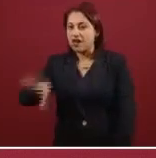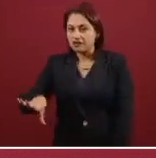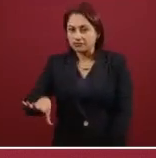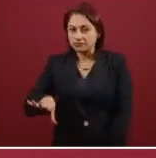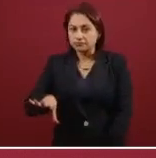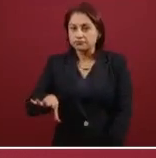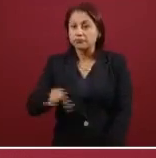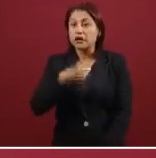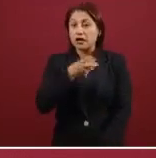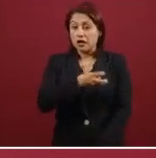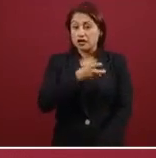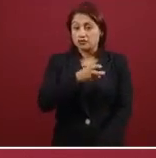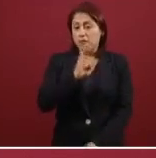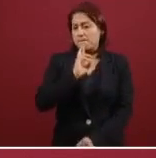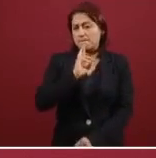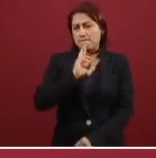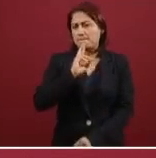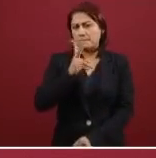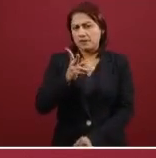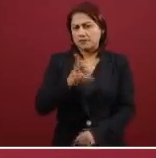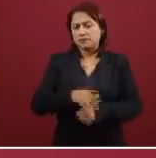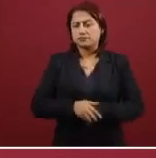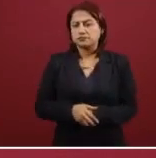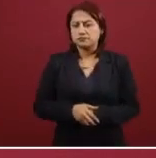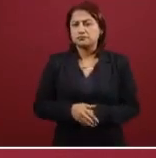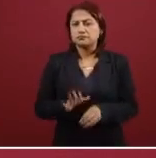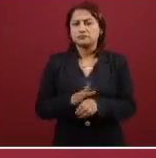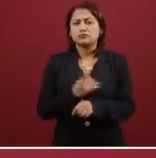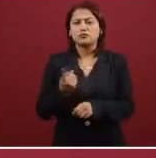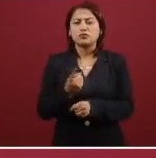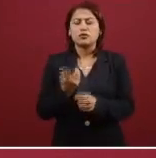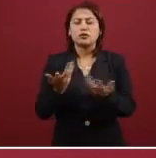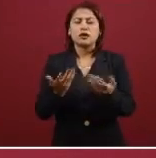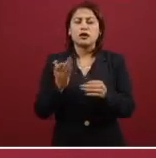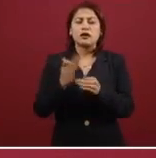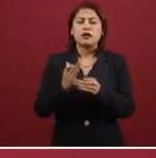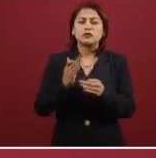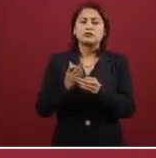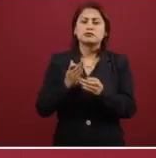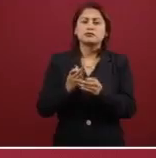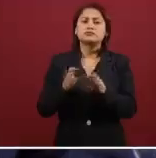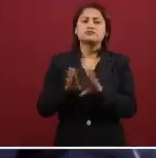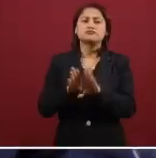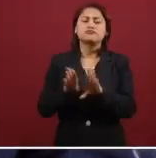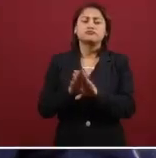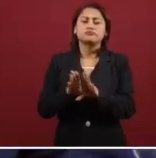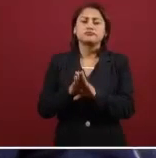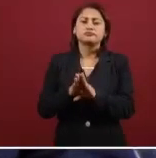estar solo castigando a los personeros de